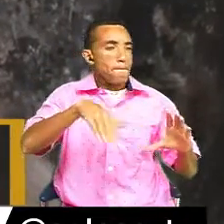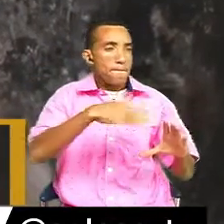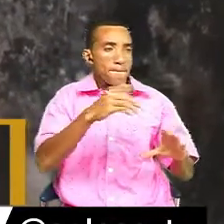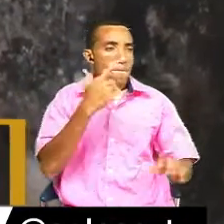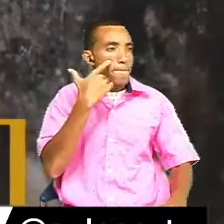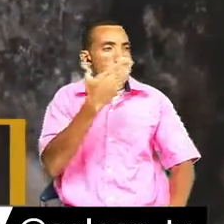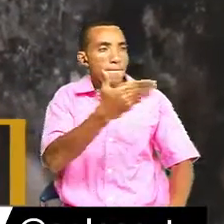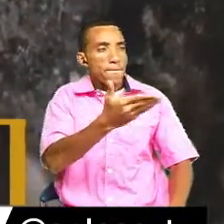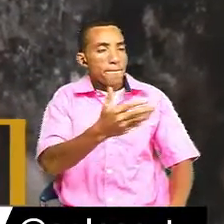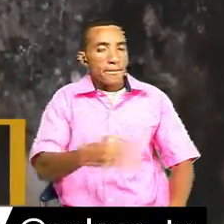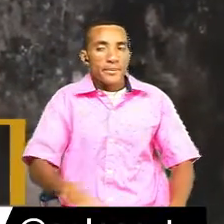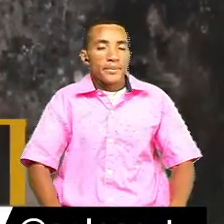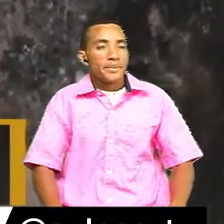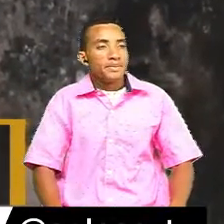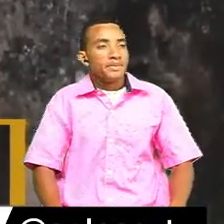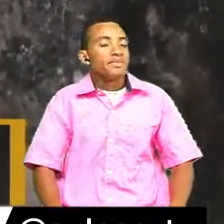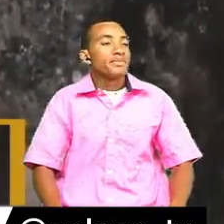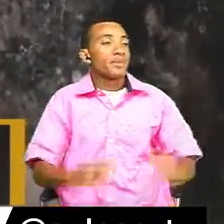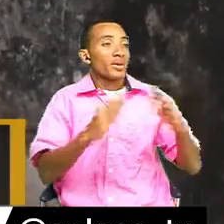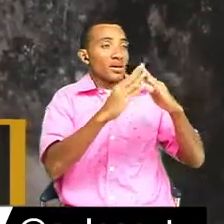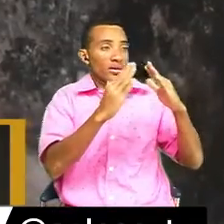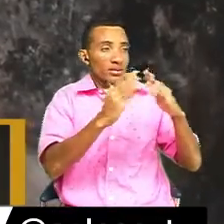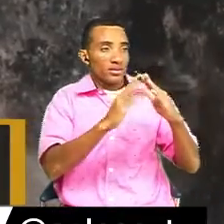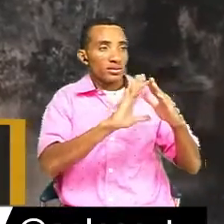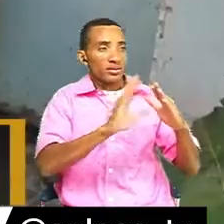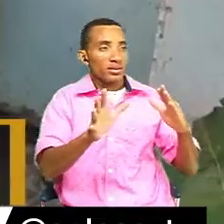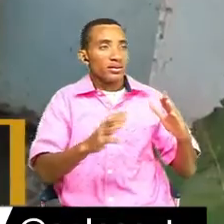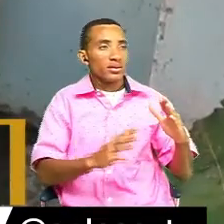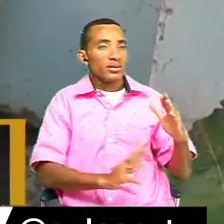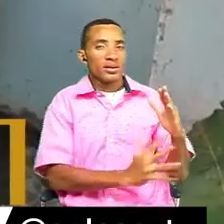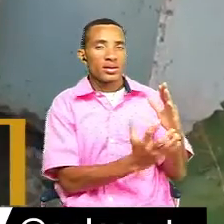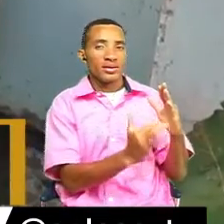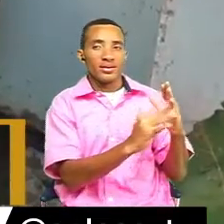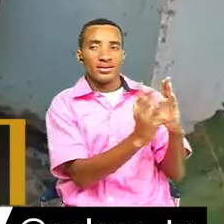ver la casa se encuentra llena de monte